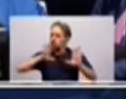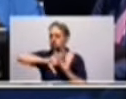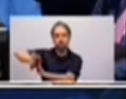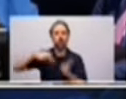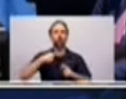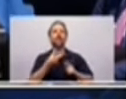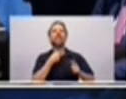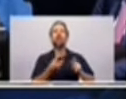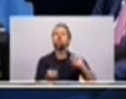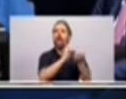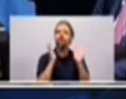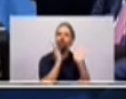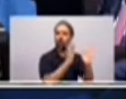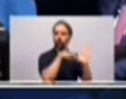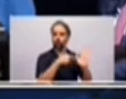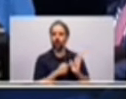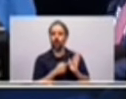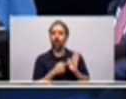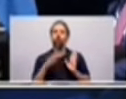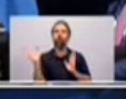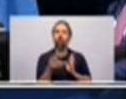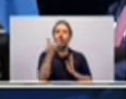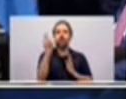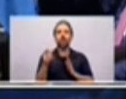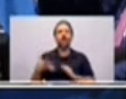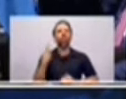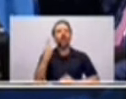doler mucho. Pero bueno, coincido con Jorge, ¿no?